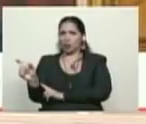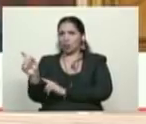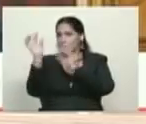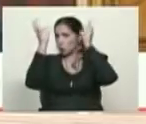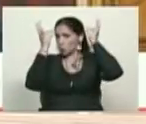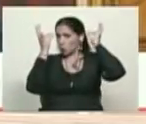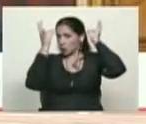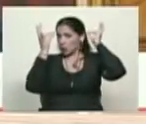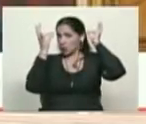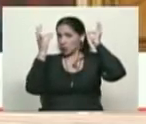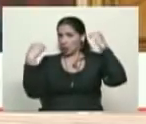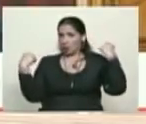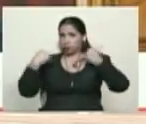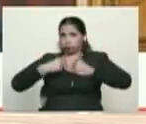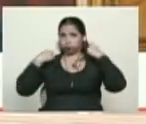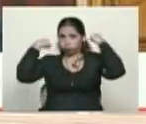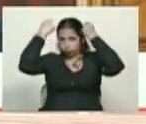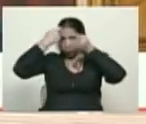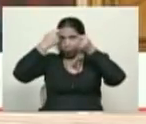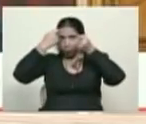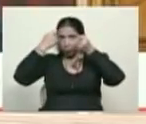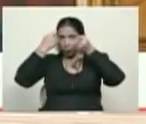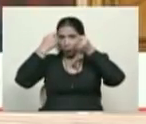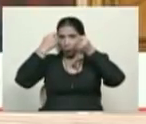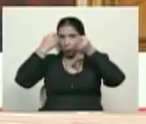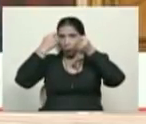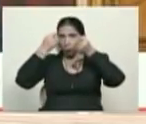gorrita y capucha en